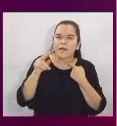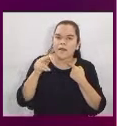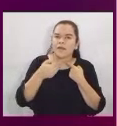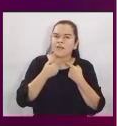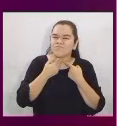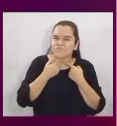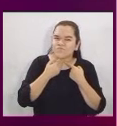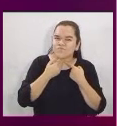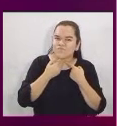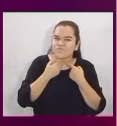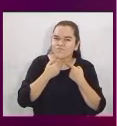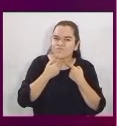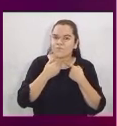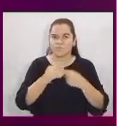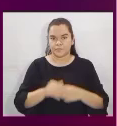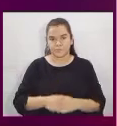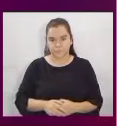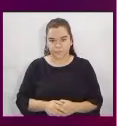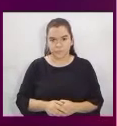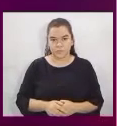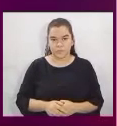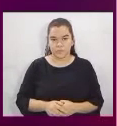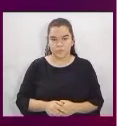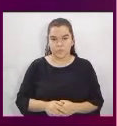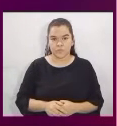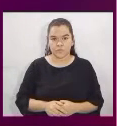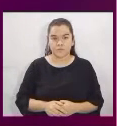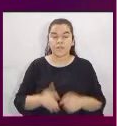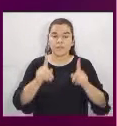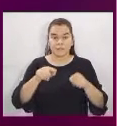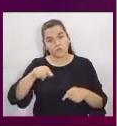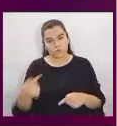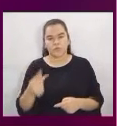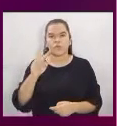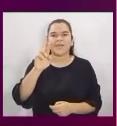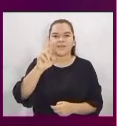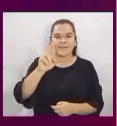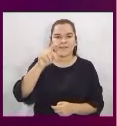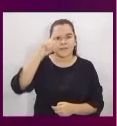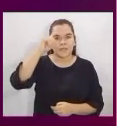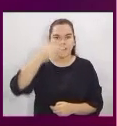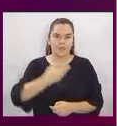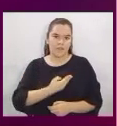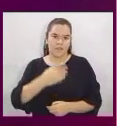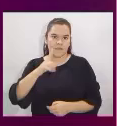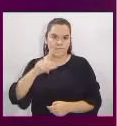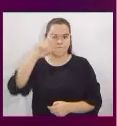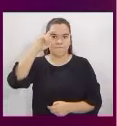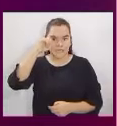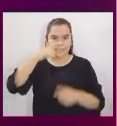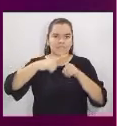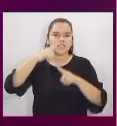una voz muy rara. La reflexia tiene que ver con lo que vimos,